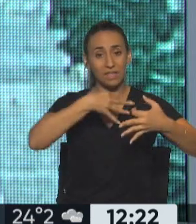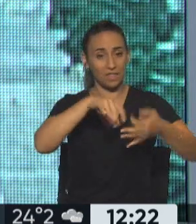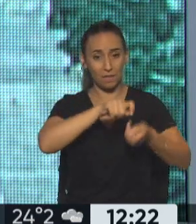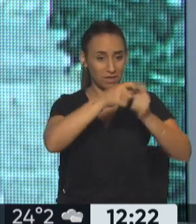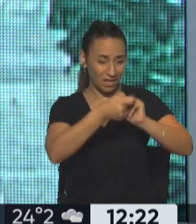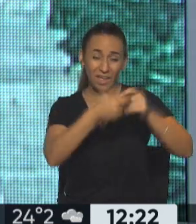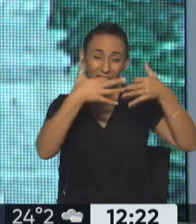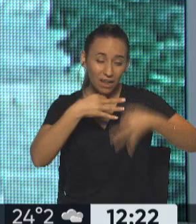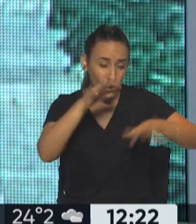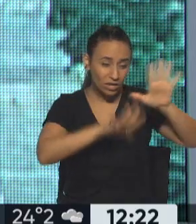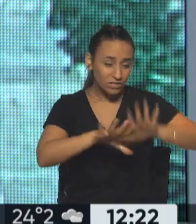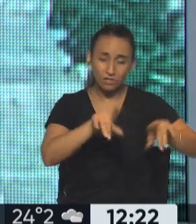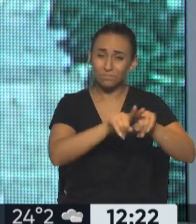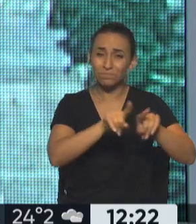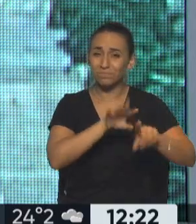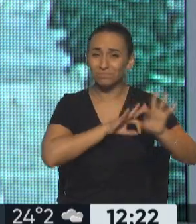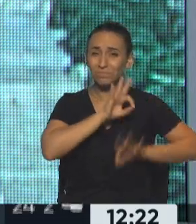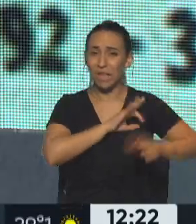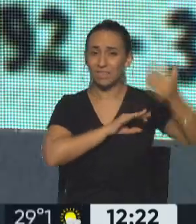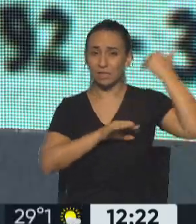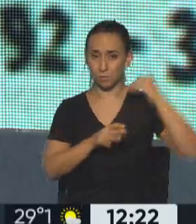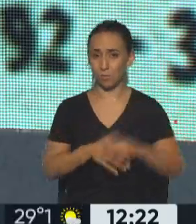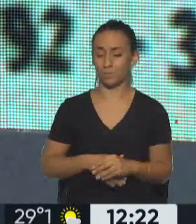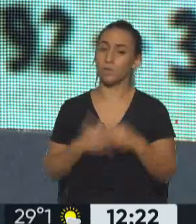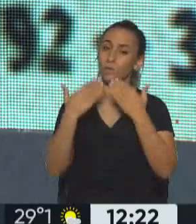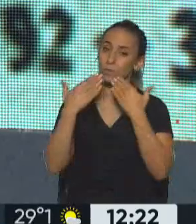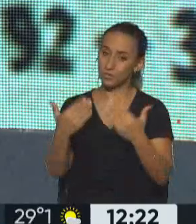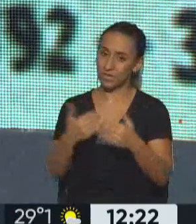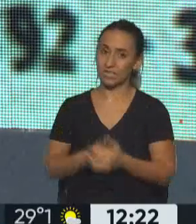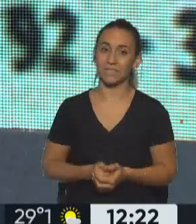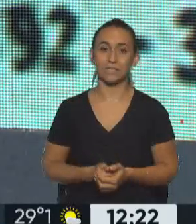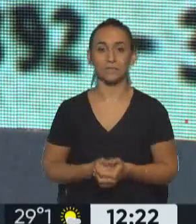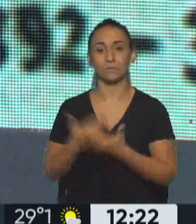colonial. Doctor Herbeta, gracias por haber venido, ha sido un placer. Al contrario, muchas